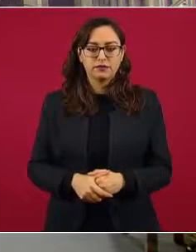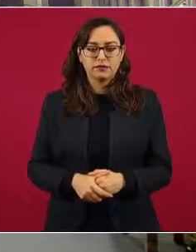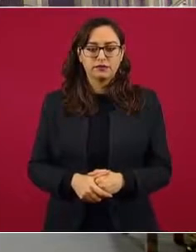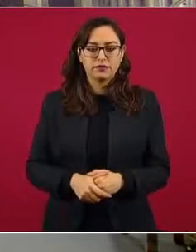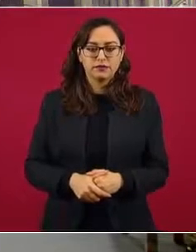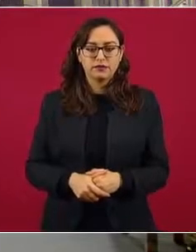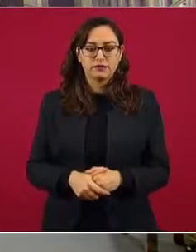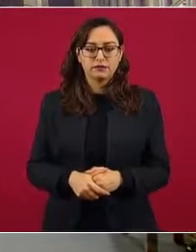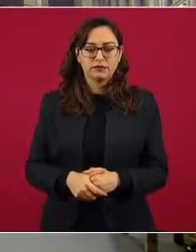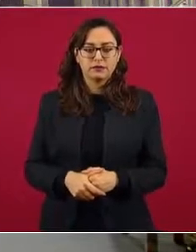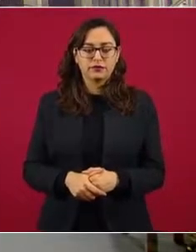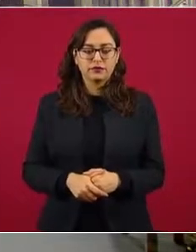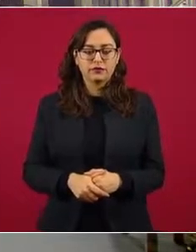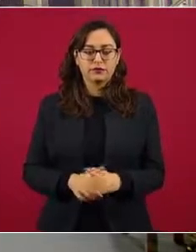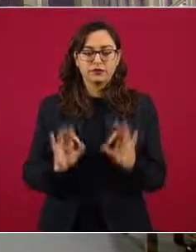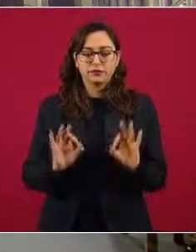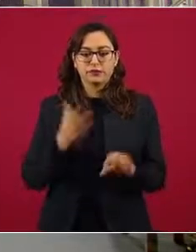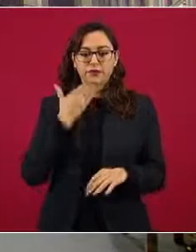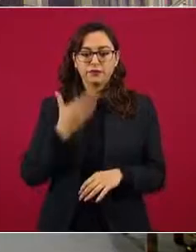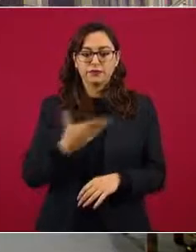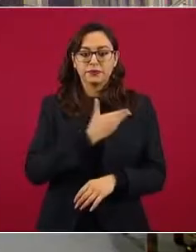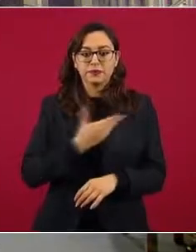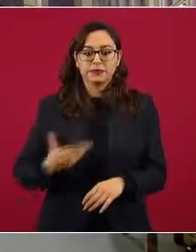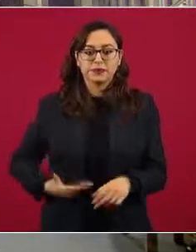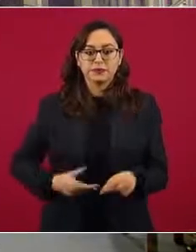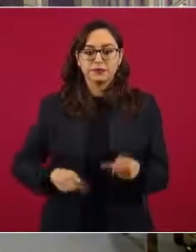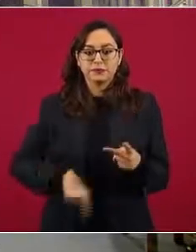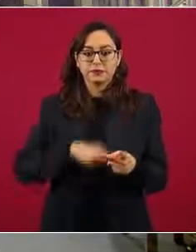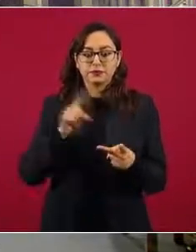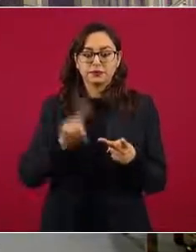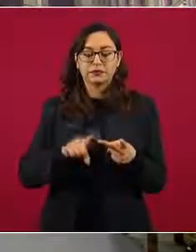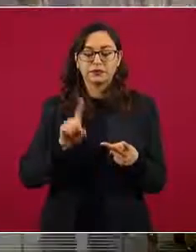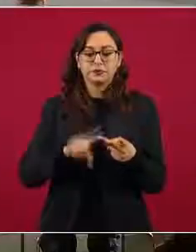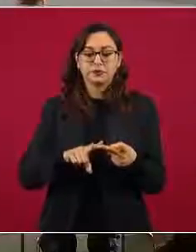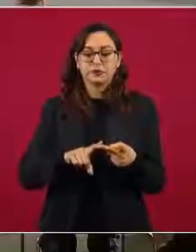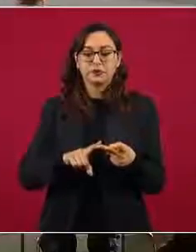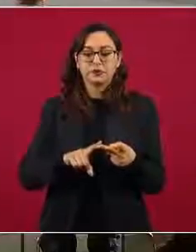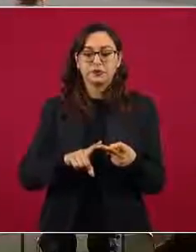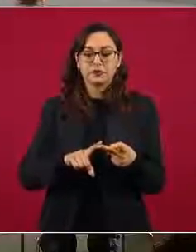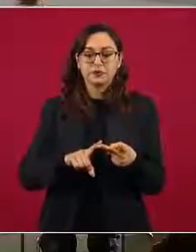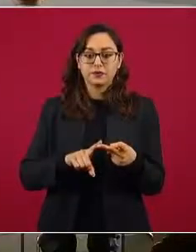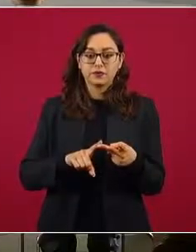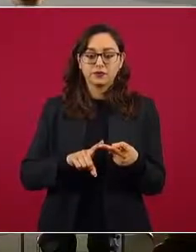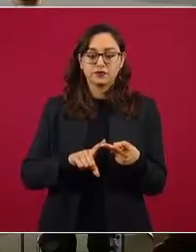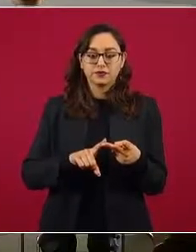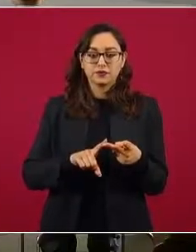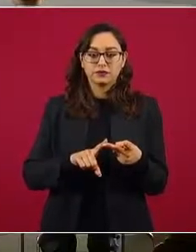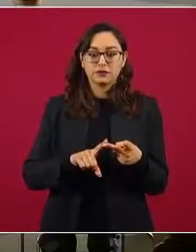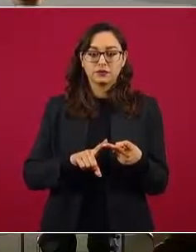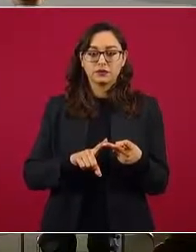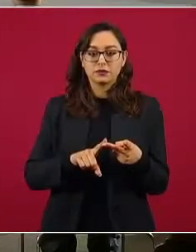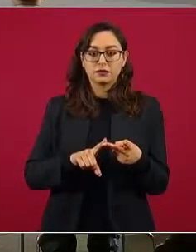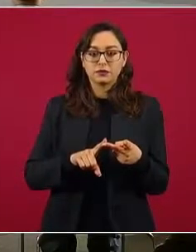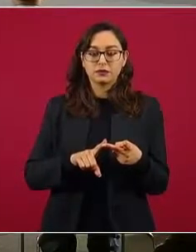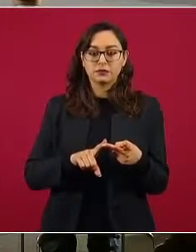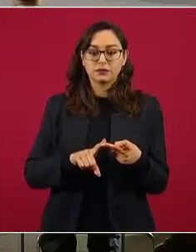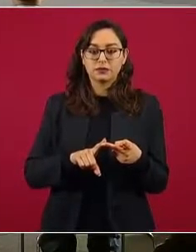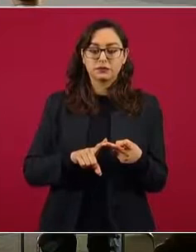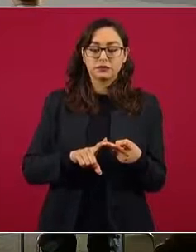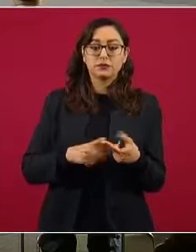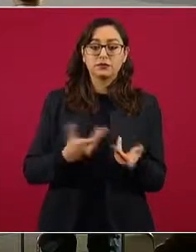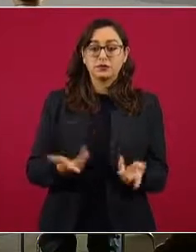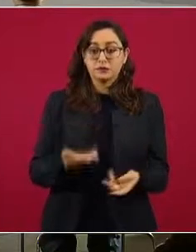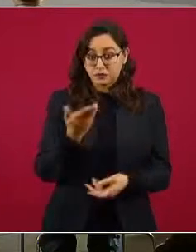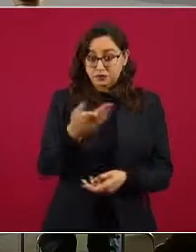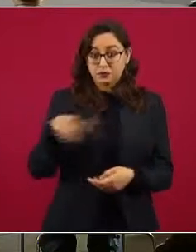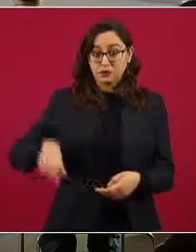Perfecto, señor presidente. Y ahora, en segundo punto, usted ha comentado que con esta cuarta transformación, una